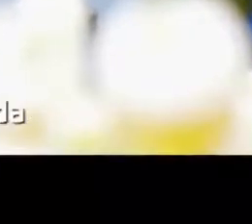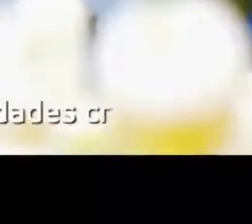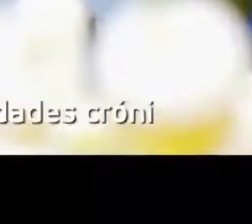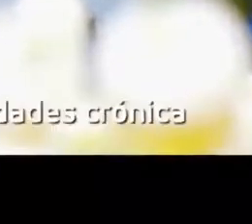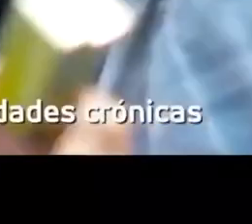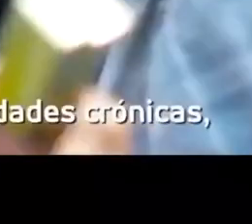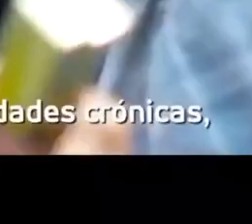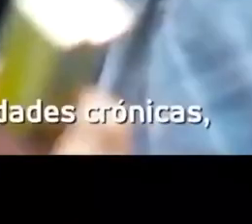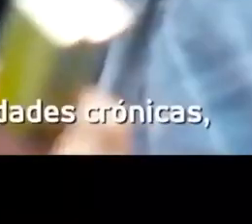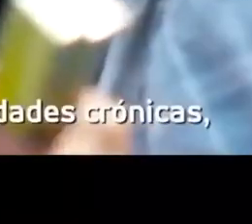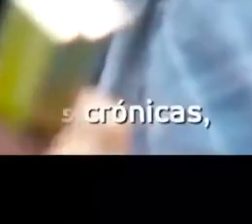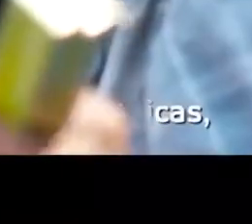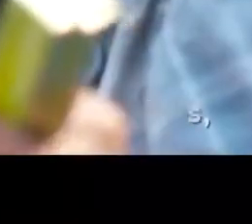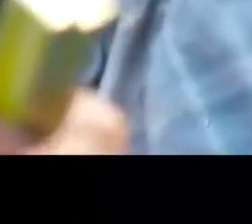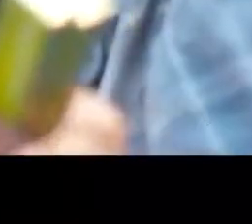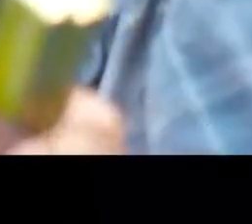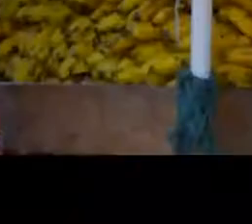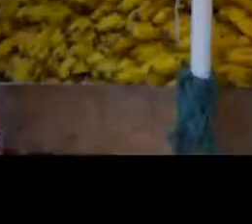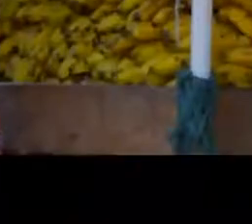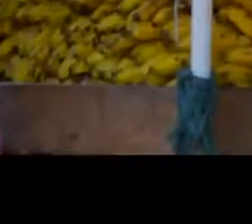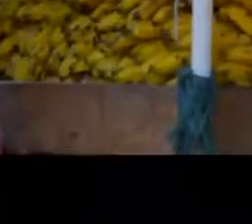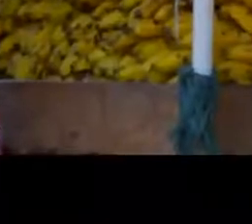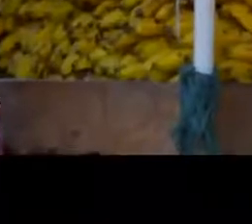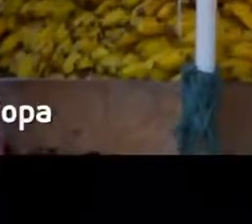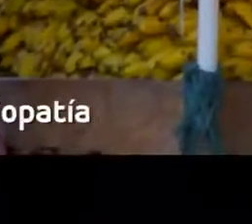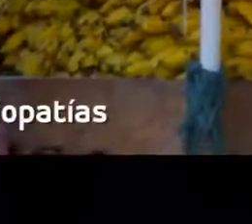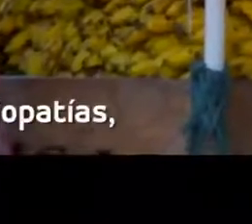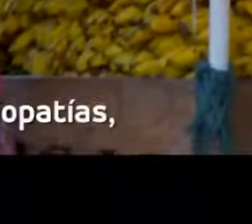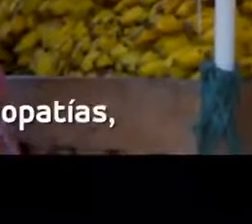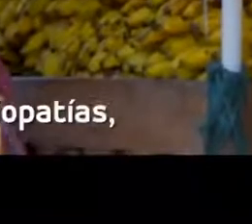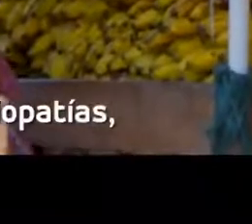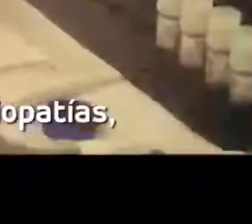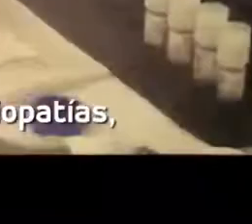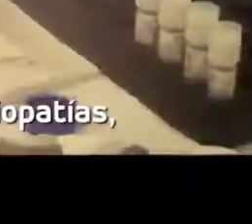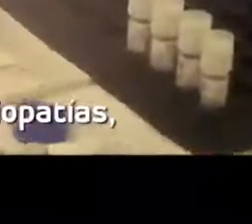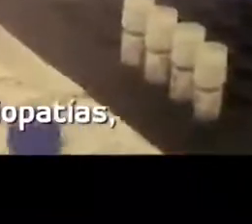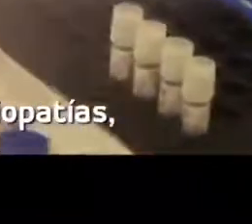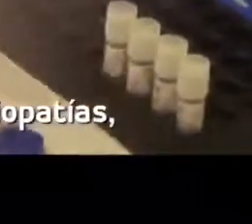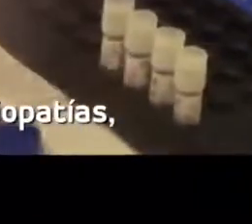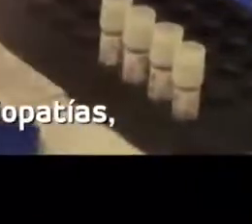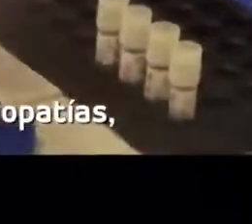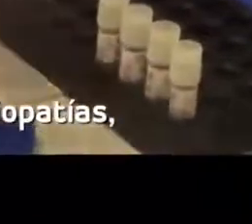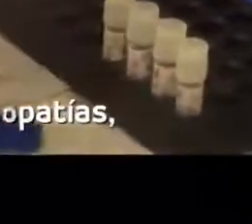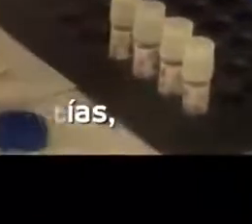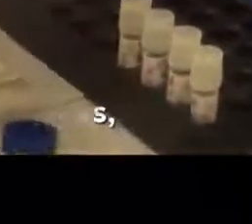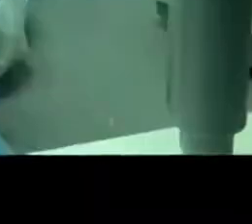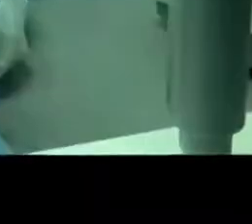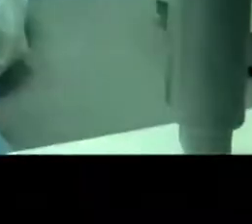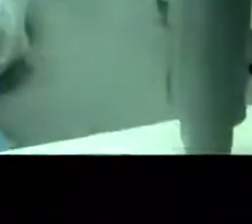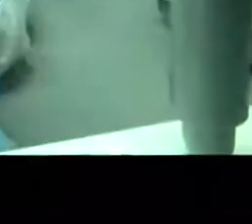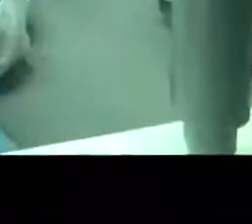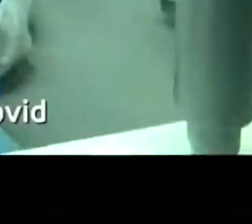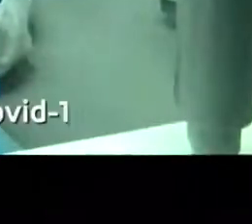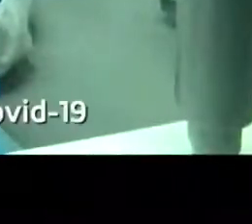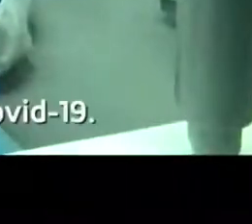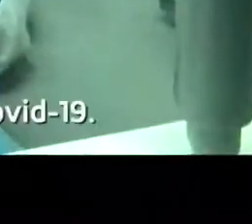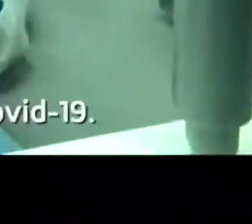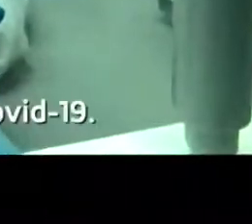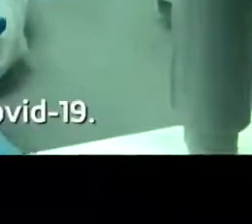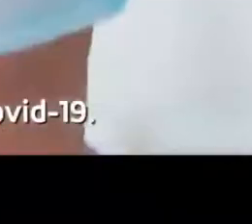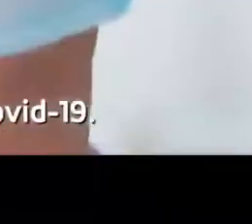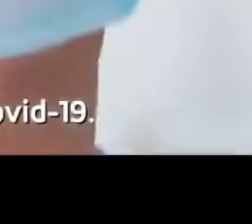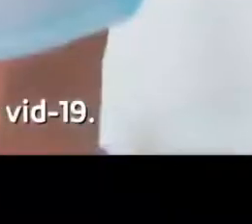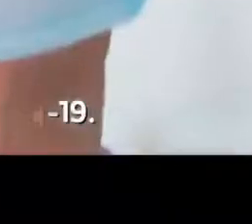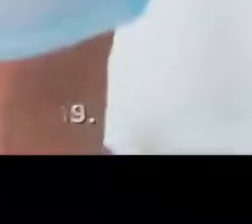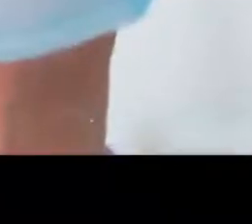Adultos mayores y personas con enfermedades crónicas, como diabetes, hipertensión y cardiopatías, presentan mayor riesgo ante